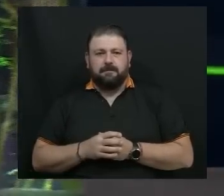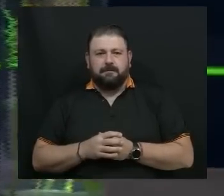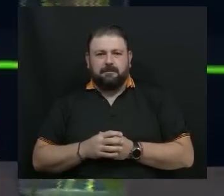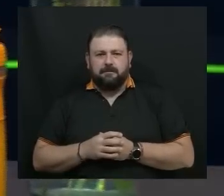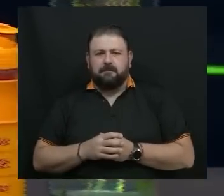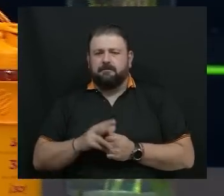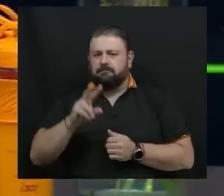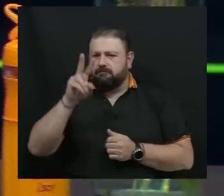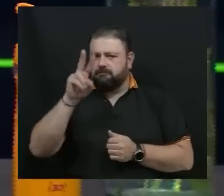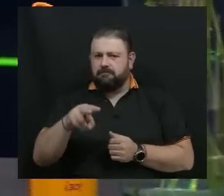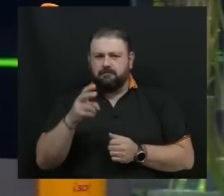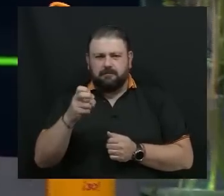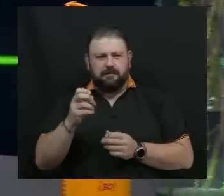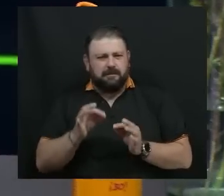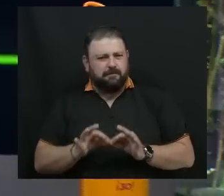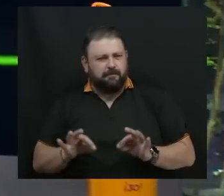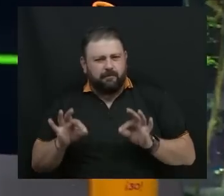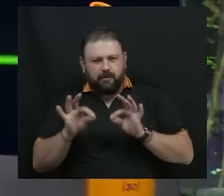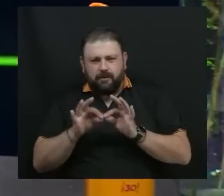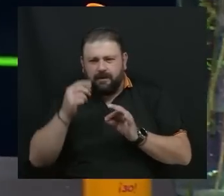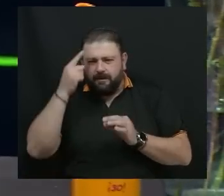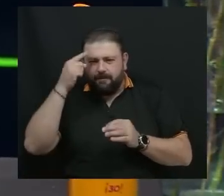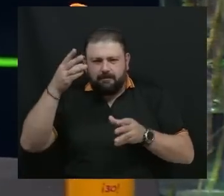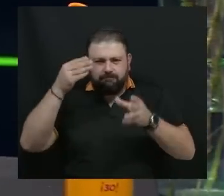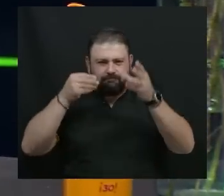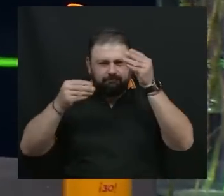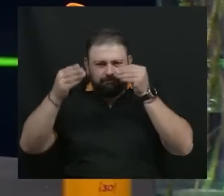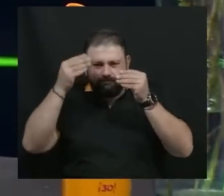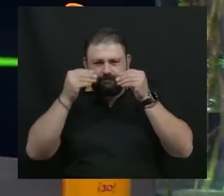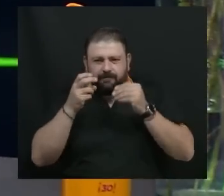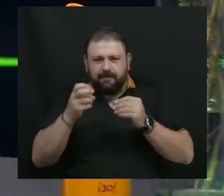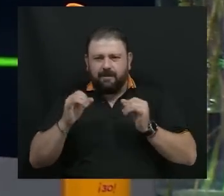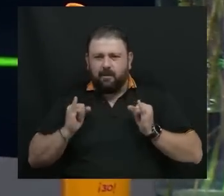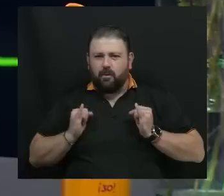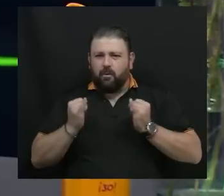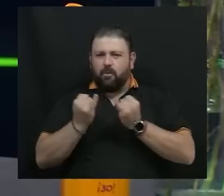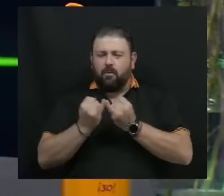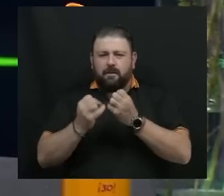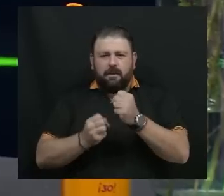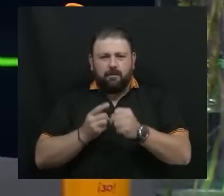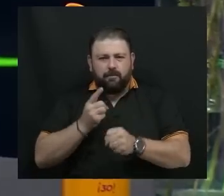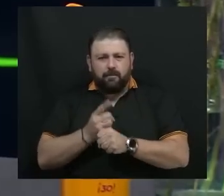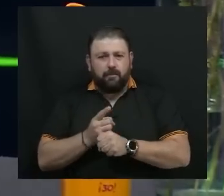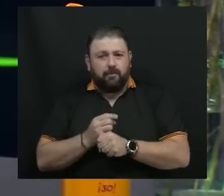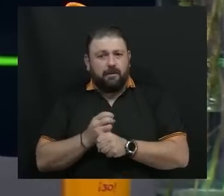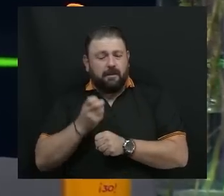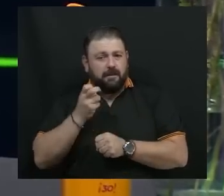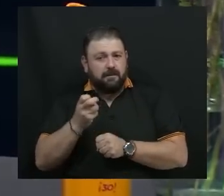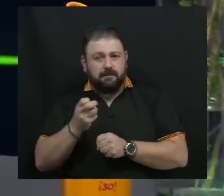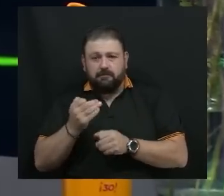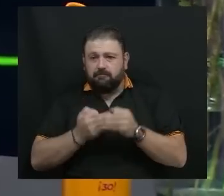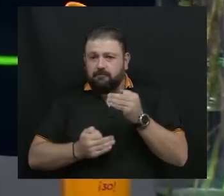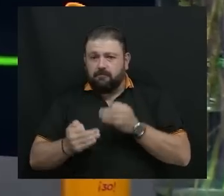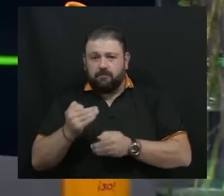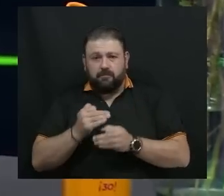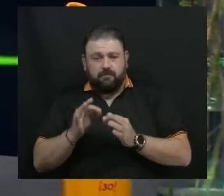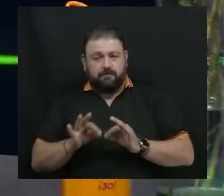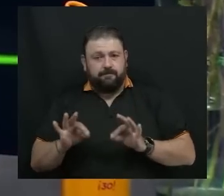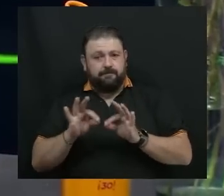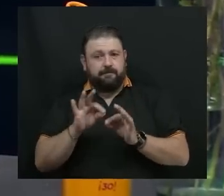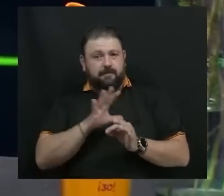pues es importante que aprendamos a dar una junta de oportunidad. Entonces, este espacio tiene dos